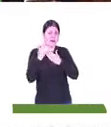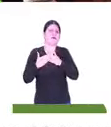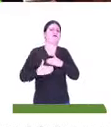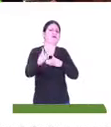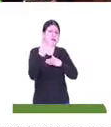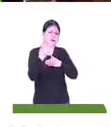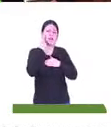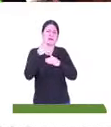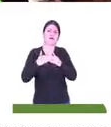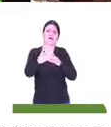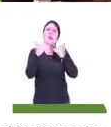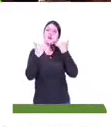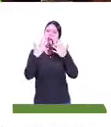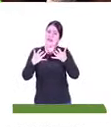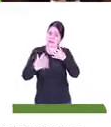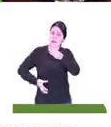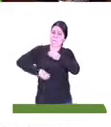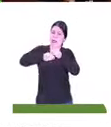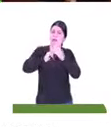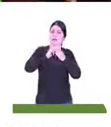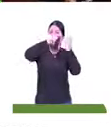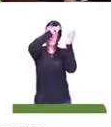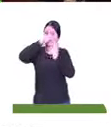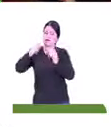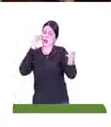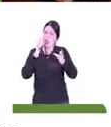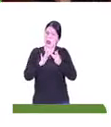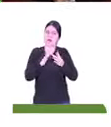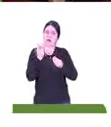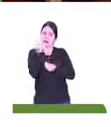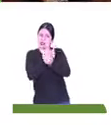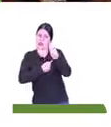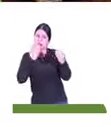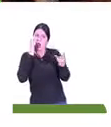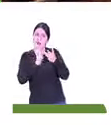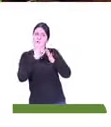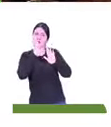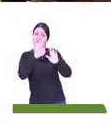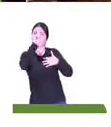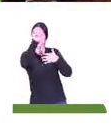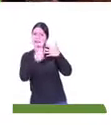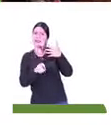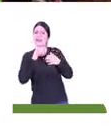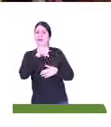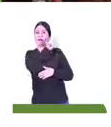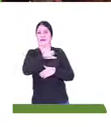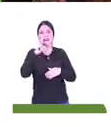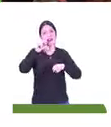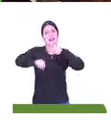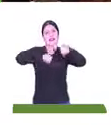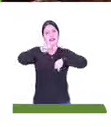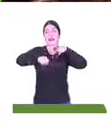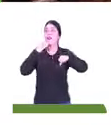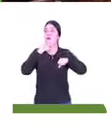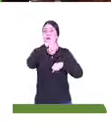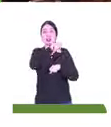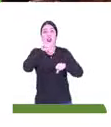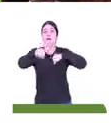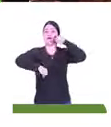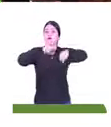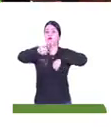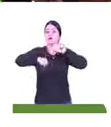como les digo, con un diseño que realmente responda a las necesidades de los ciclistas, que realmente haga que las personas se muevan mejor. De